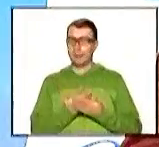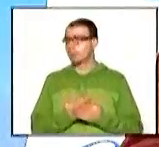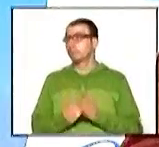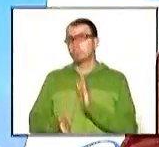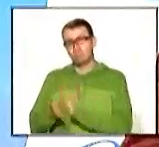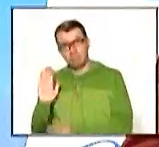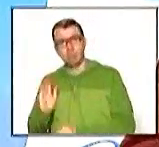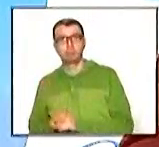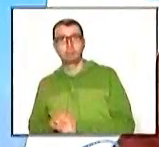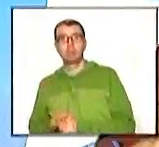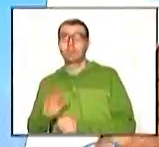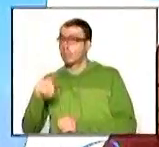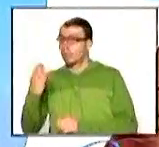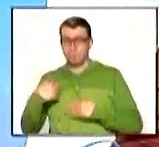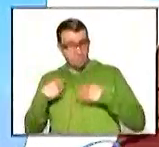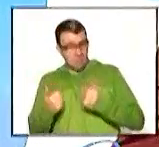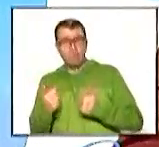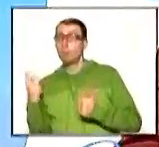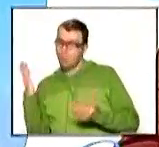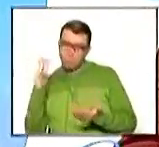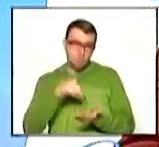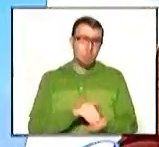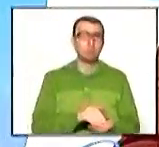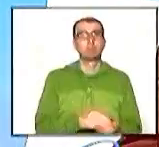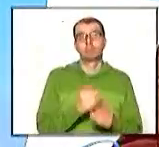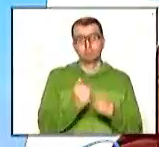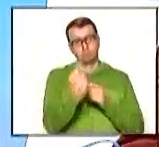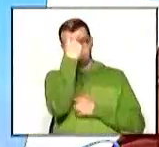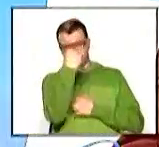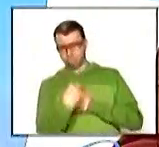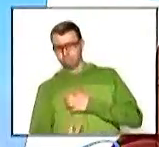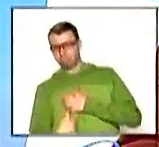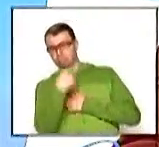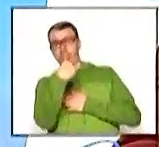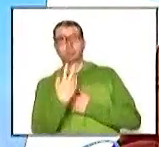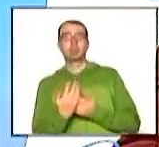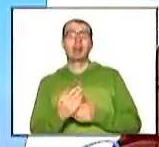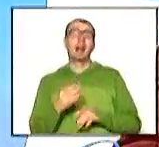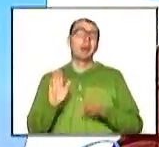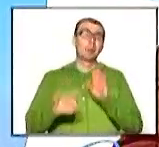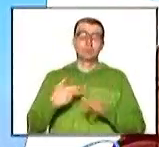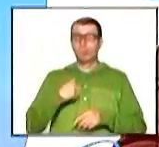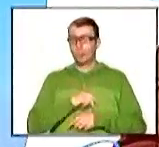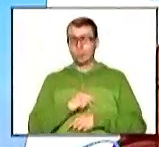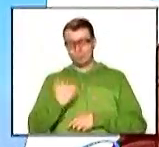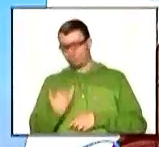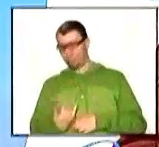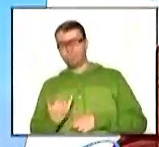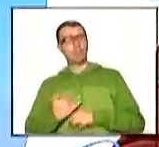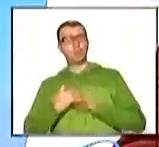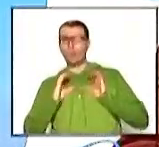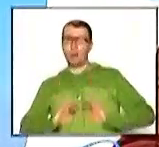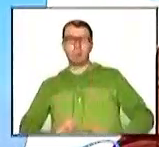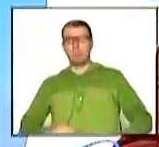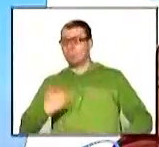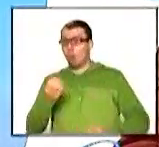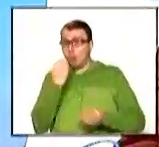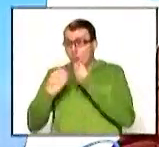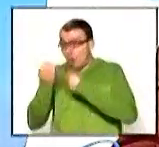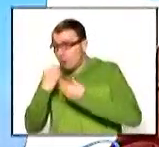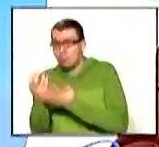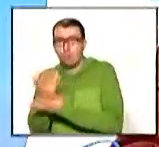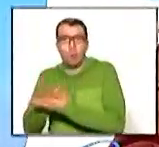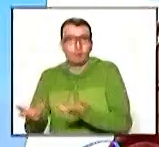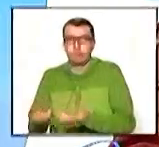pero como maltratamos tanto este cuerpo, como no lo cuidamos suficientemente, entonces, y como acostumbramos además